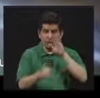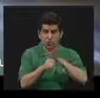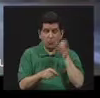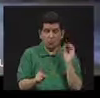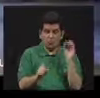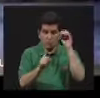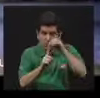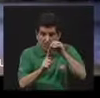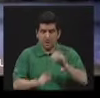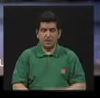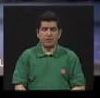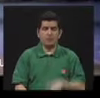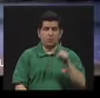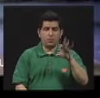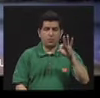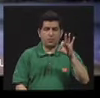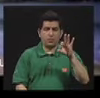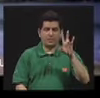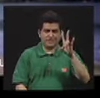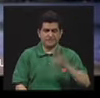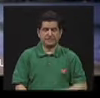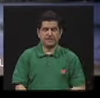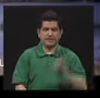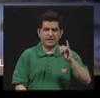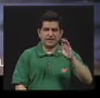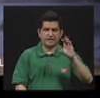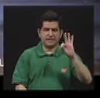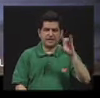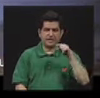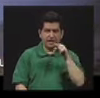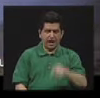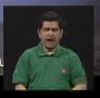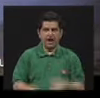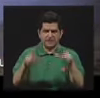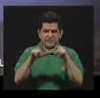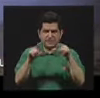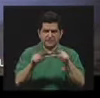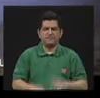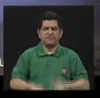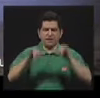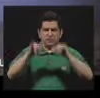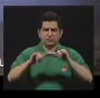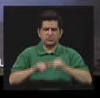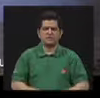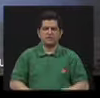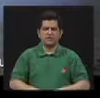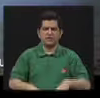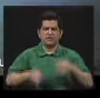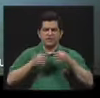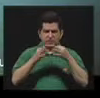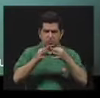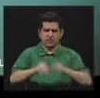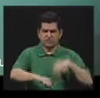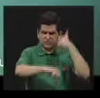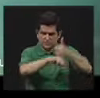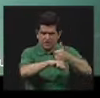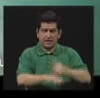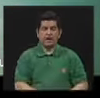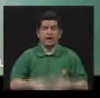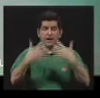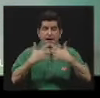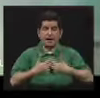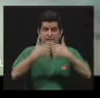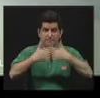tales objetivos, en 1997 el ICT creó los llamados certificados de sostenibilidad turística, con el fin de hacer destacar a las